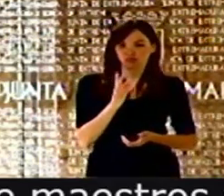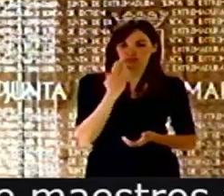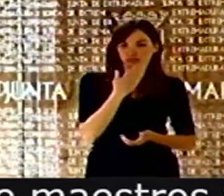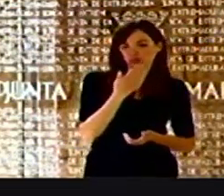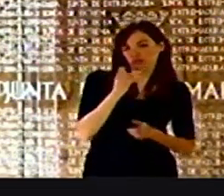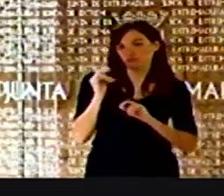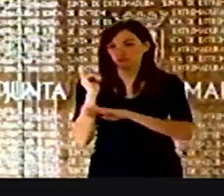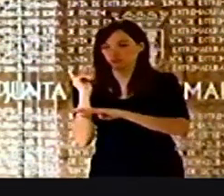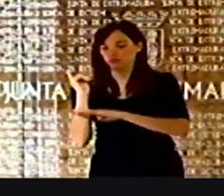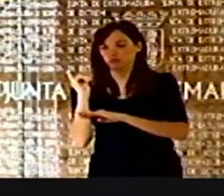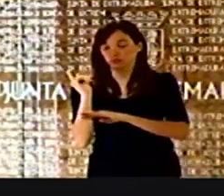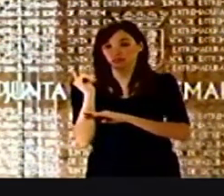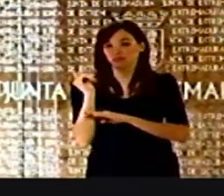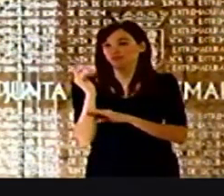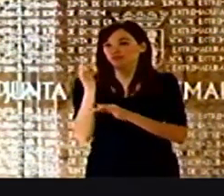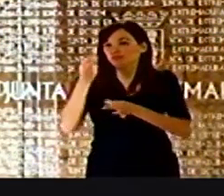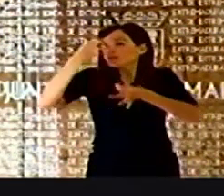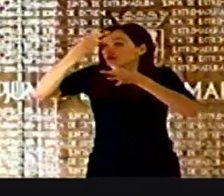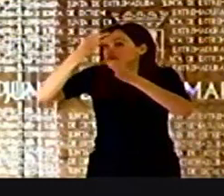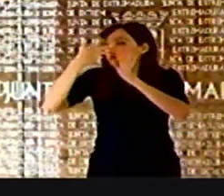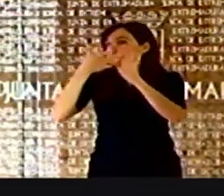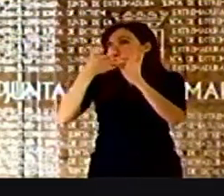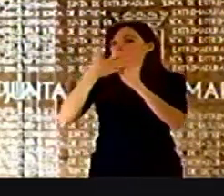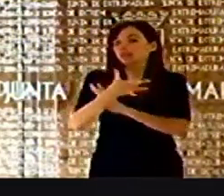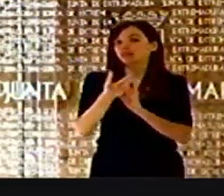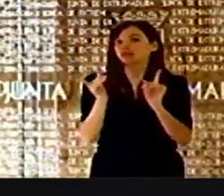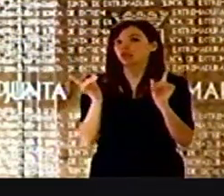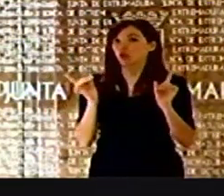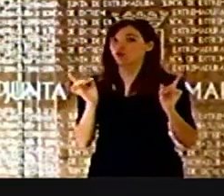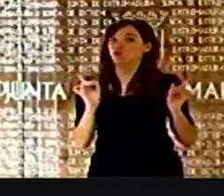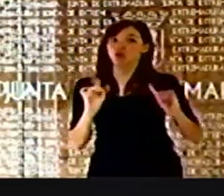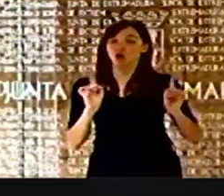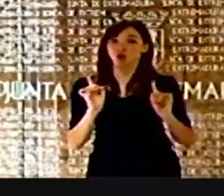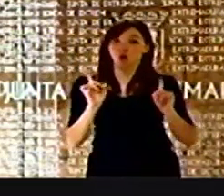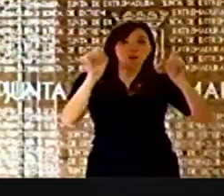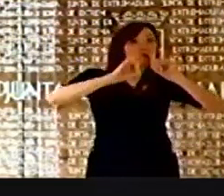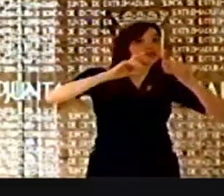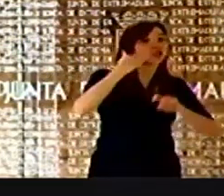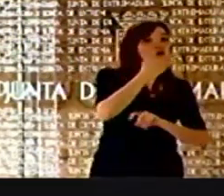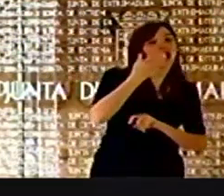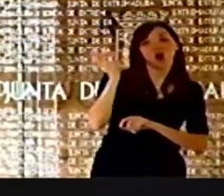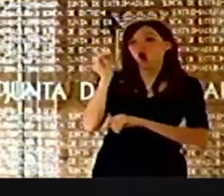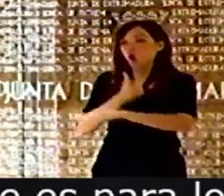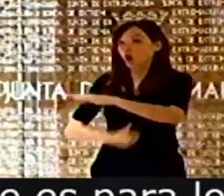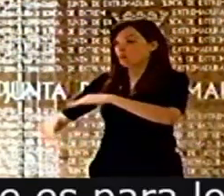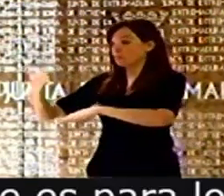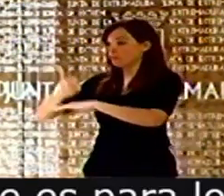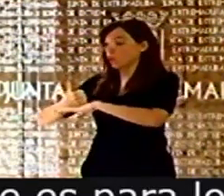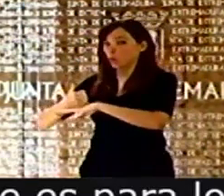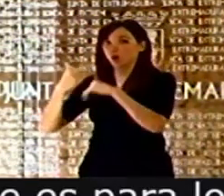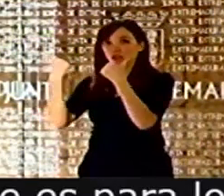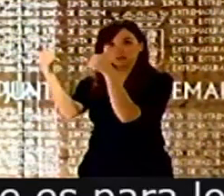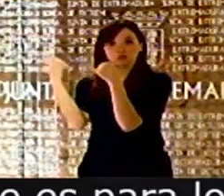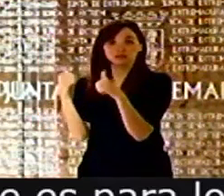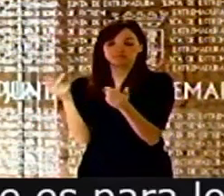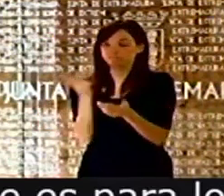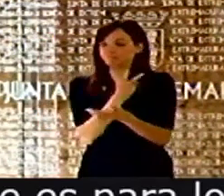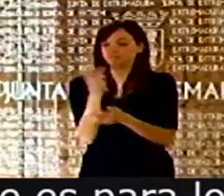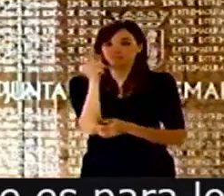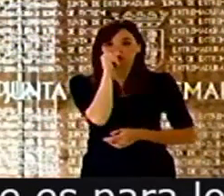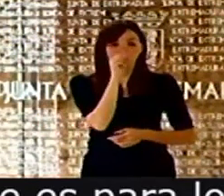oposiciones no especifica en maestros o titulados superiores o licenciados o profesores de